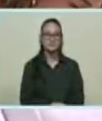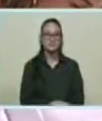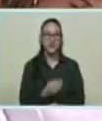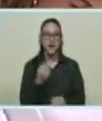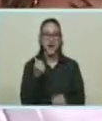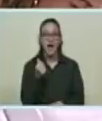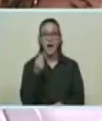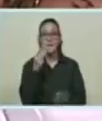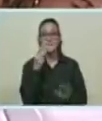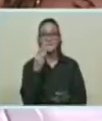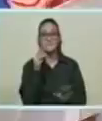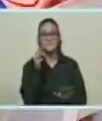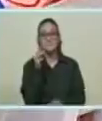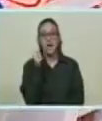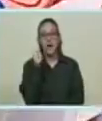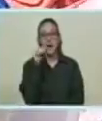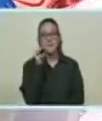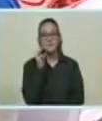2018.B.